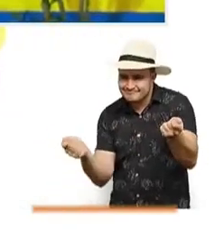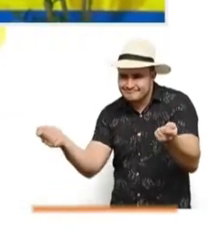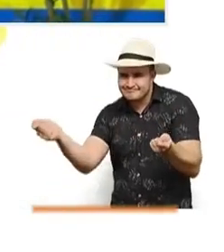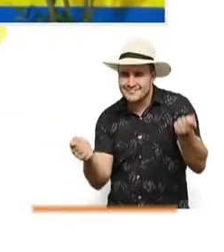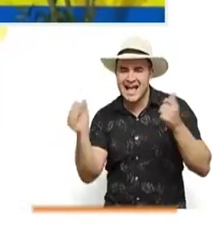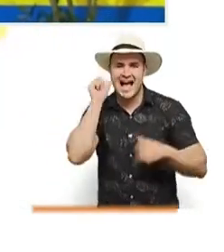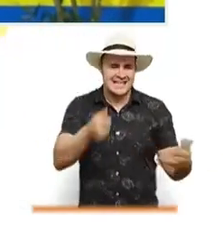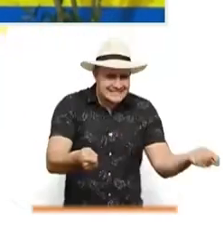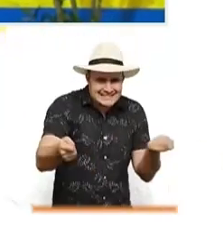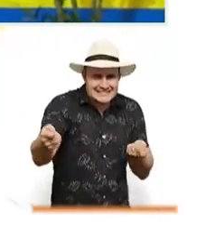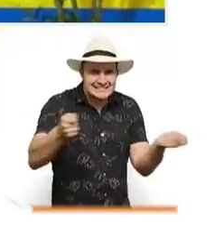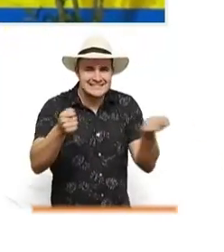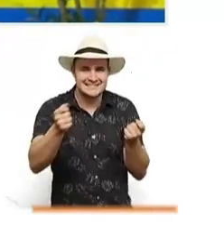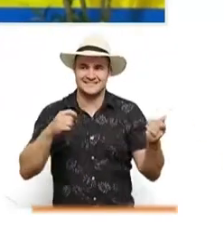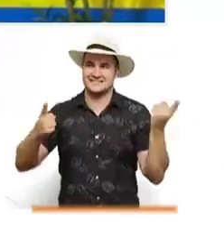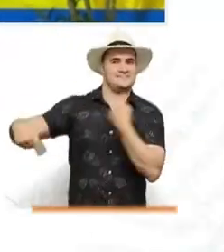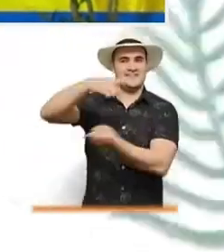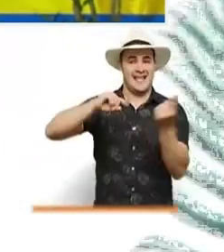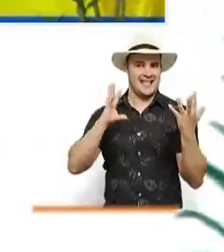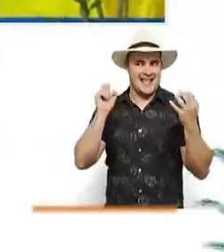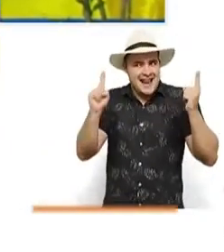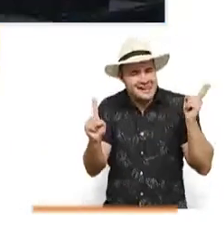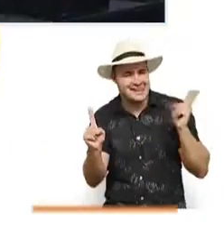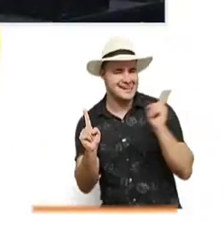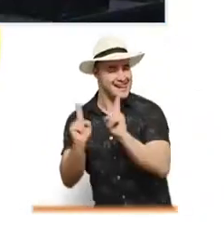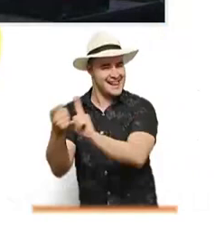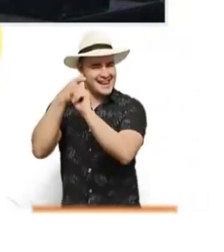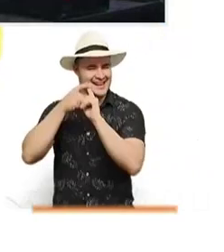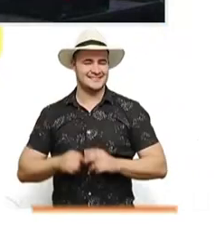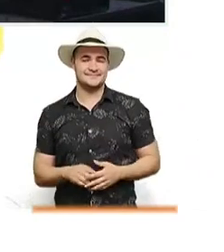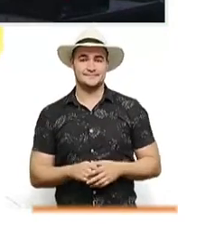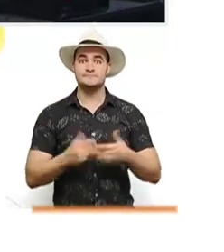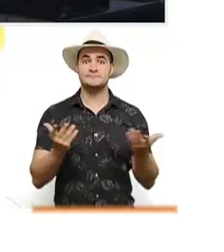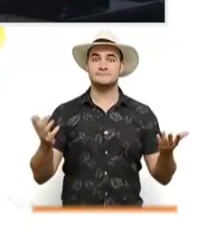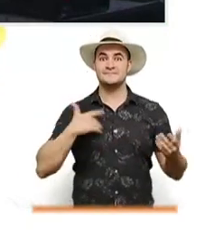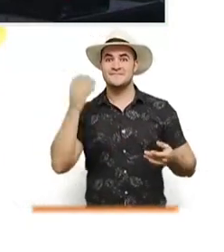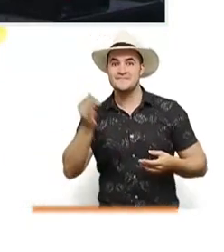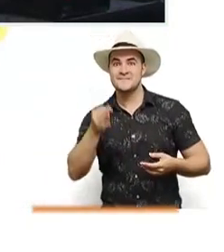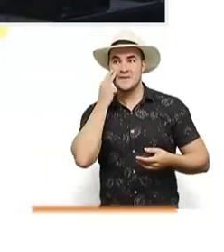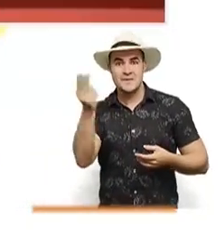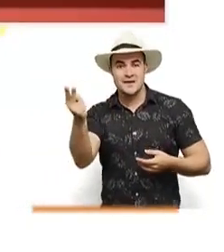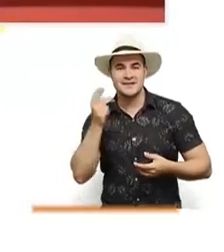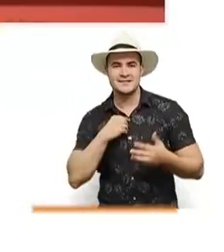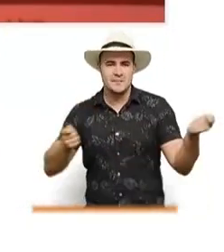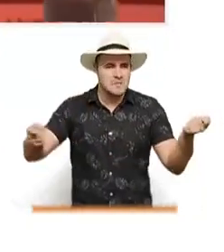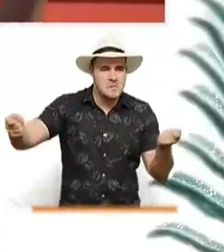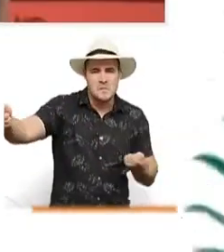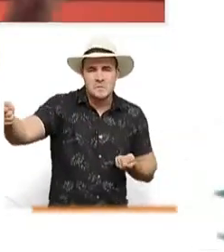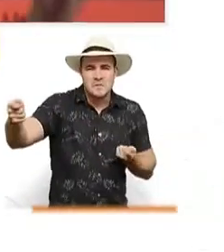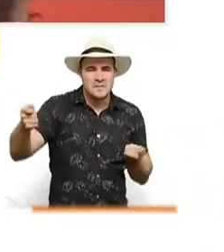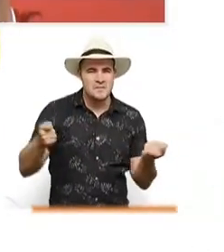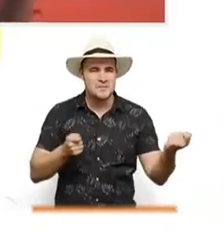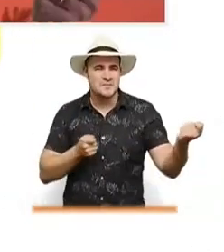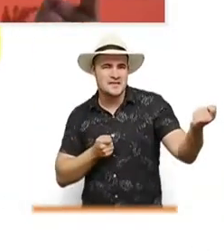lado, porque se va la conquista. Mire que la edad no va en cuanto